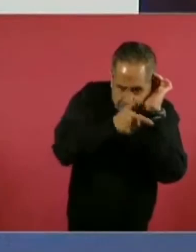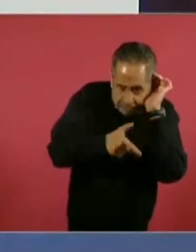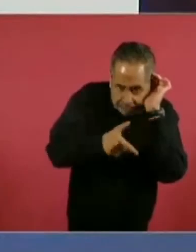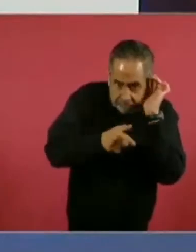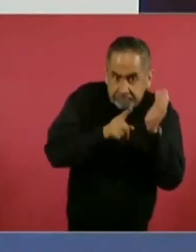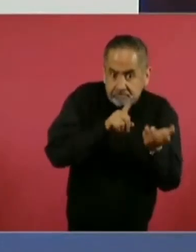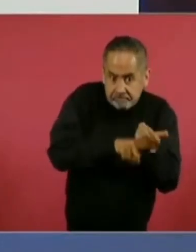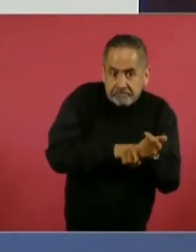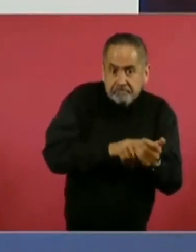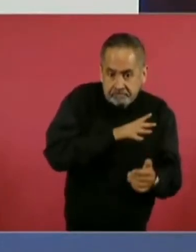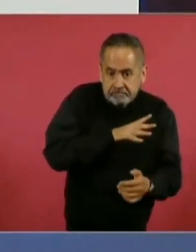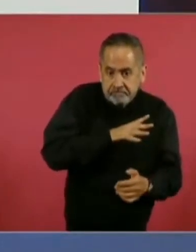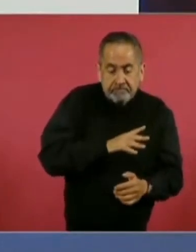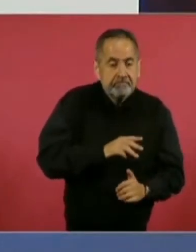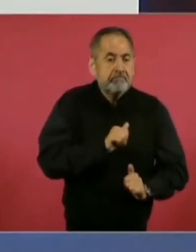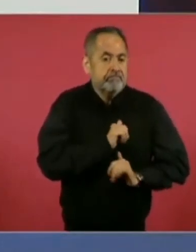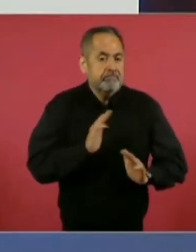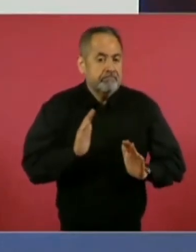militares.